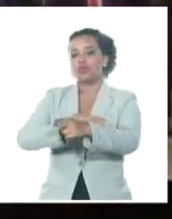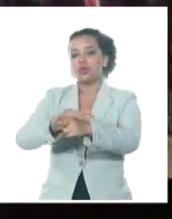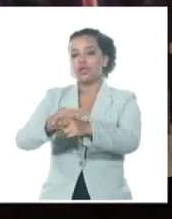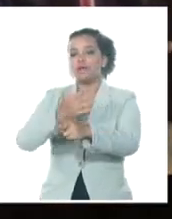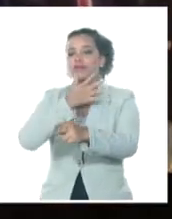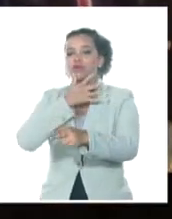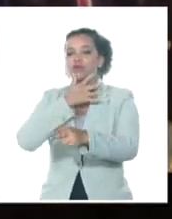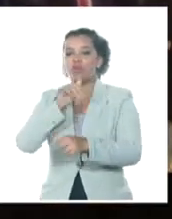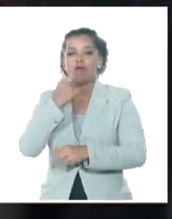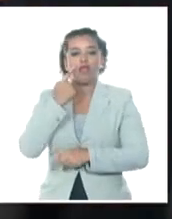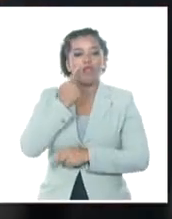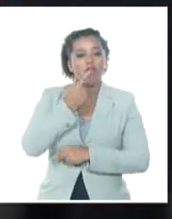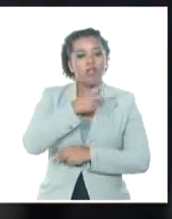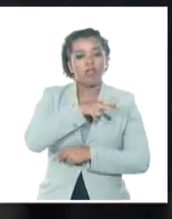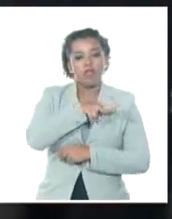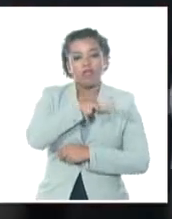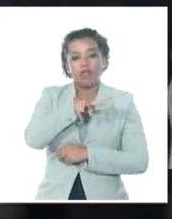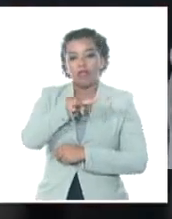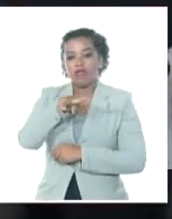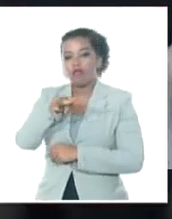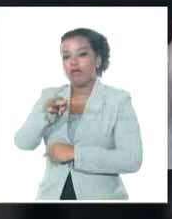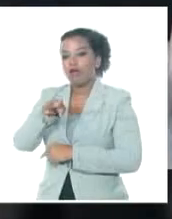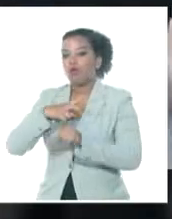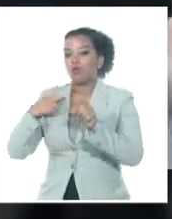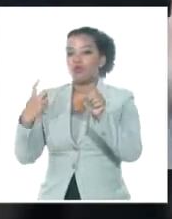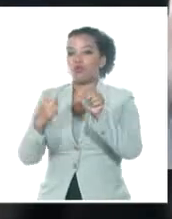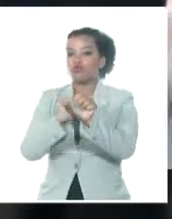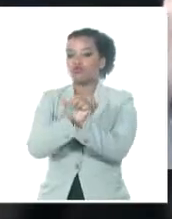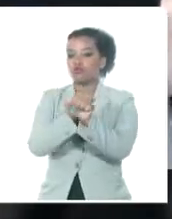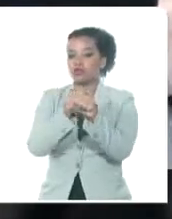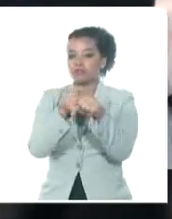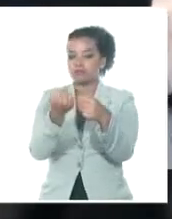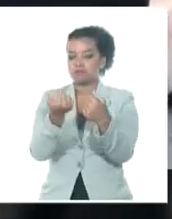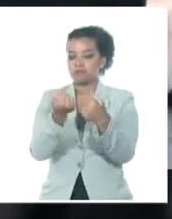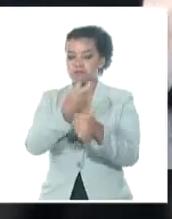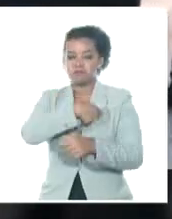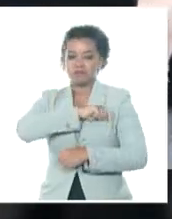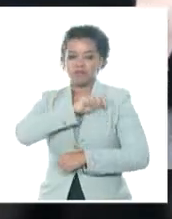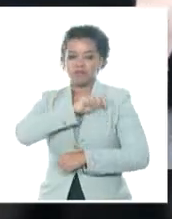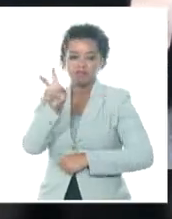los anales de las luchas de liberación del valiente y heroico pueblo vietnamita.